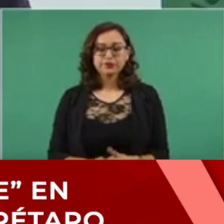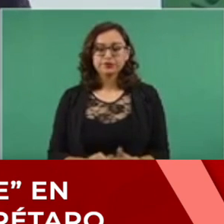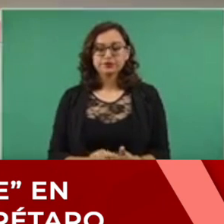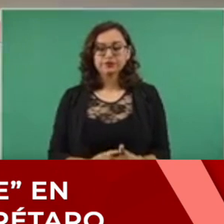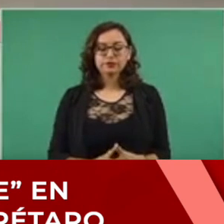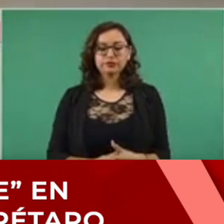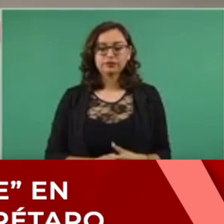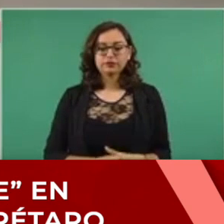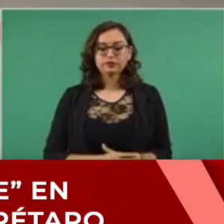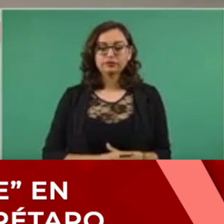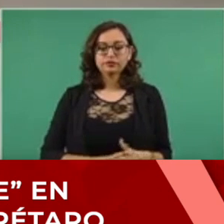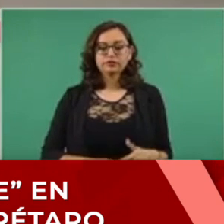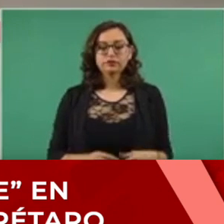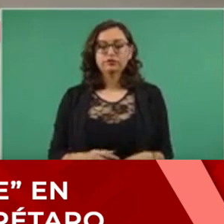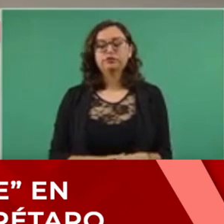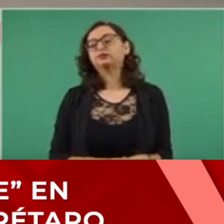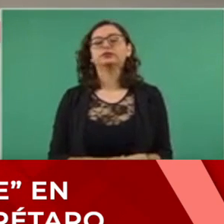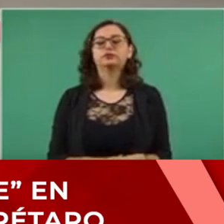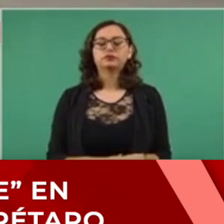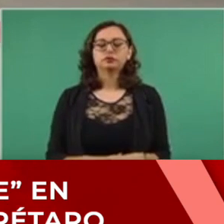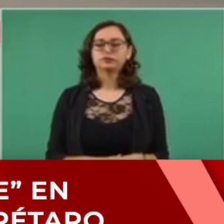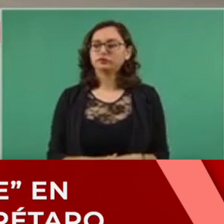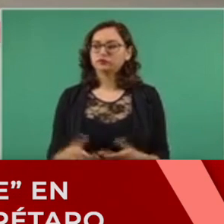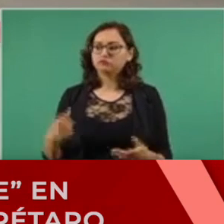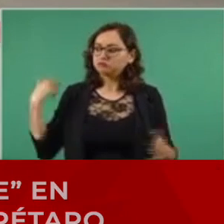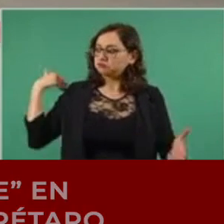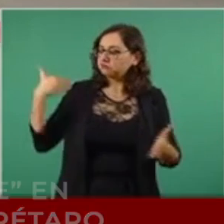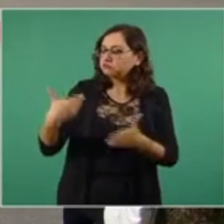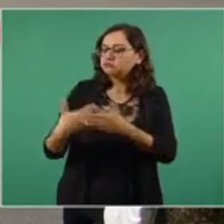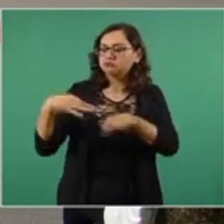siguen aplicando la misma estrategia